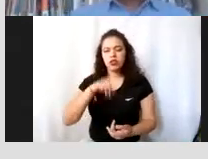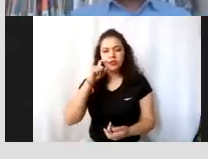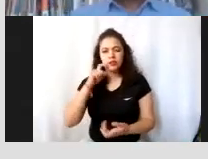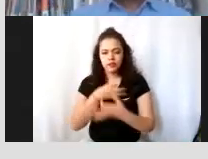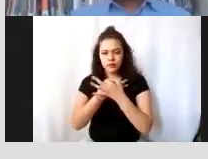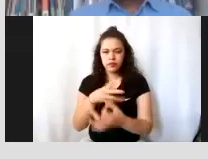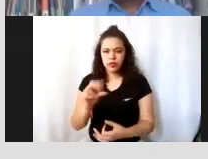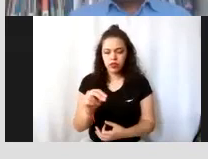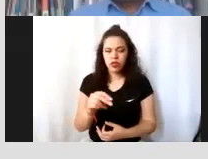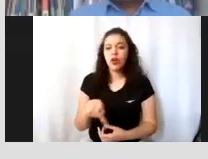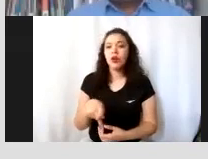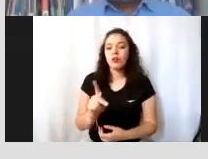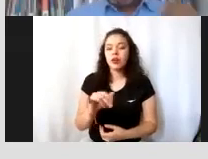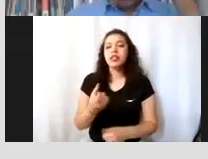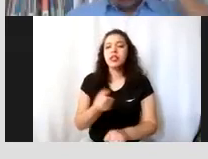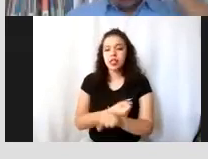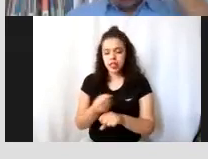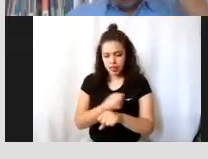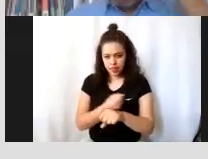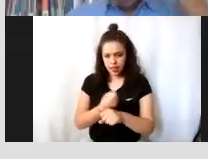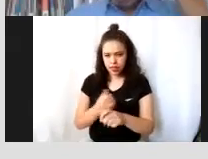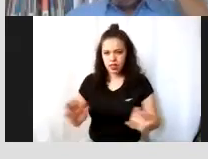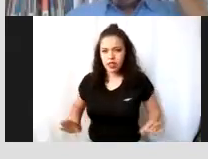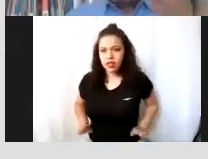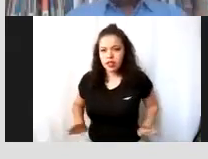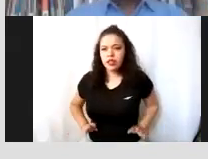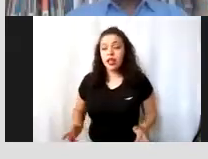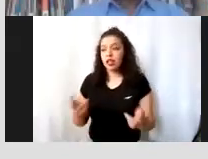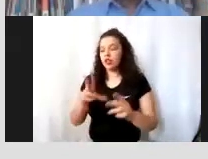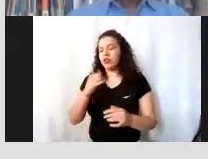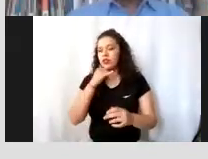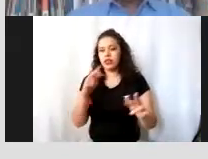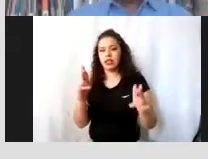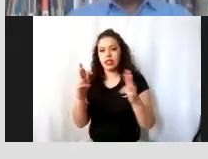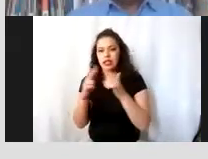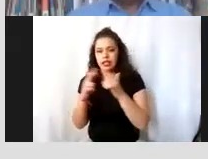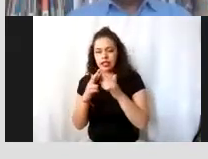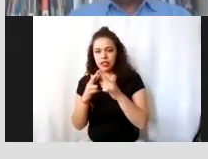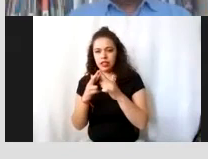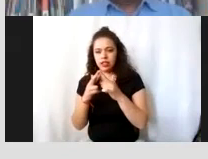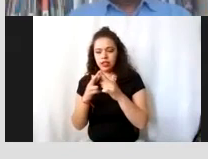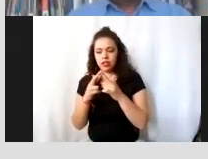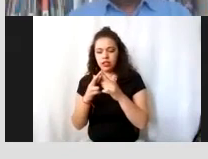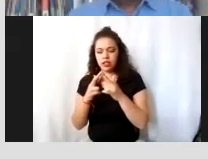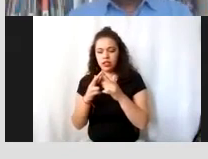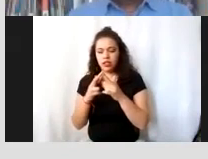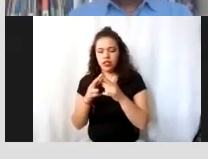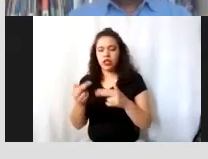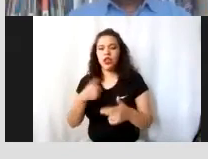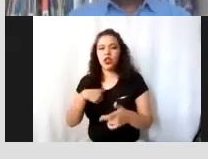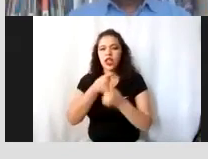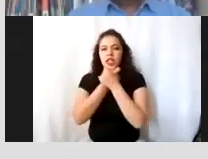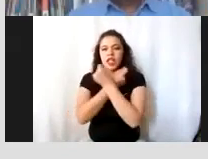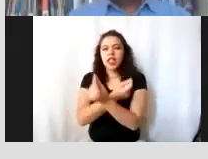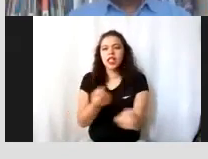pedimos de tipo de sangre, bueno, no, de religión, porque tenemos muchos niños que son